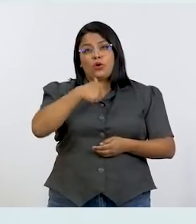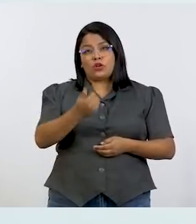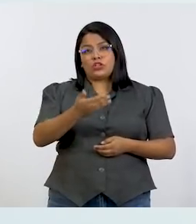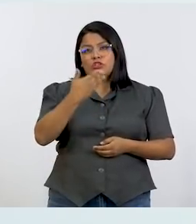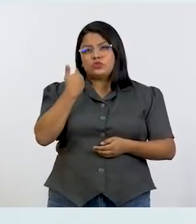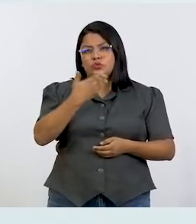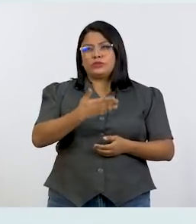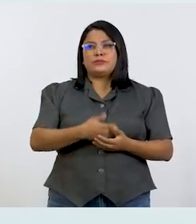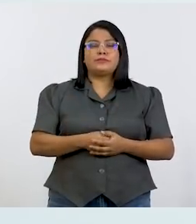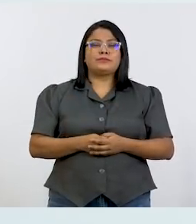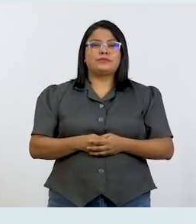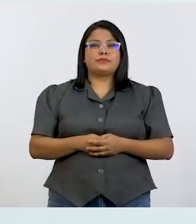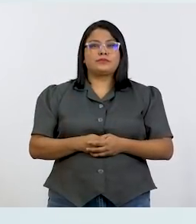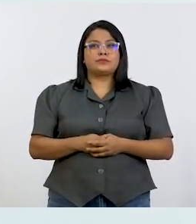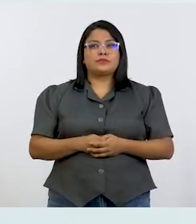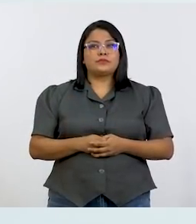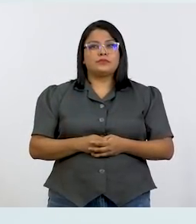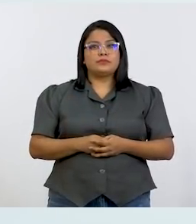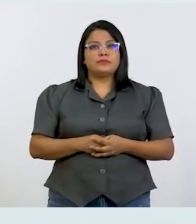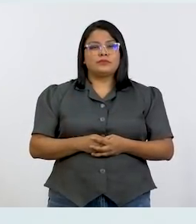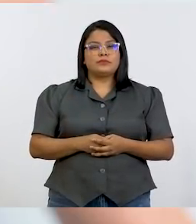Veamos otras situaciones.